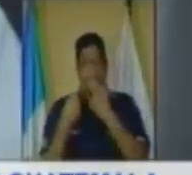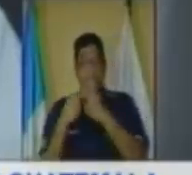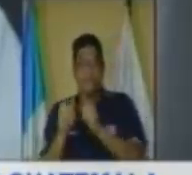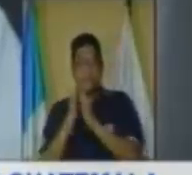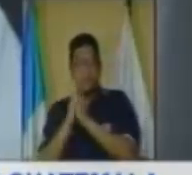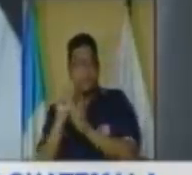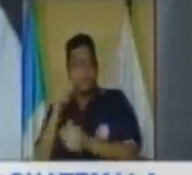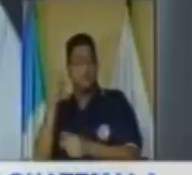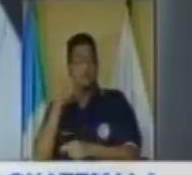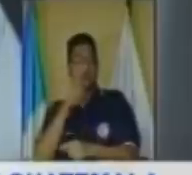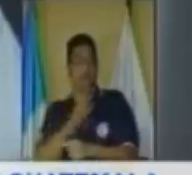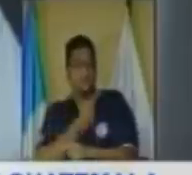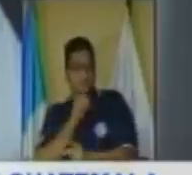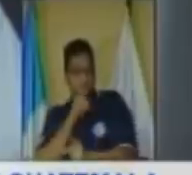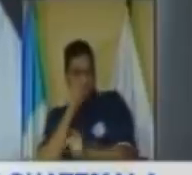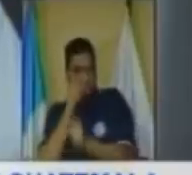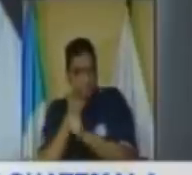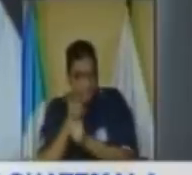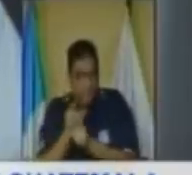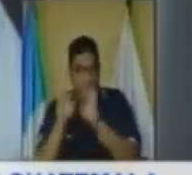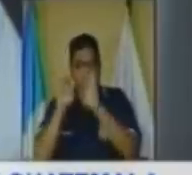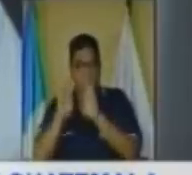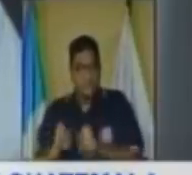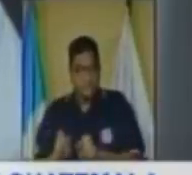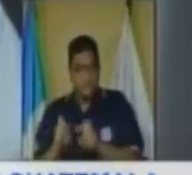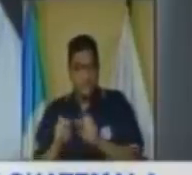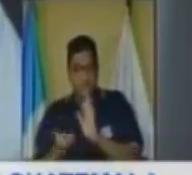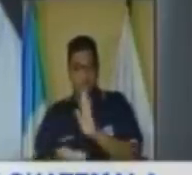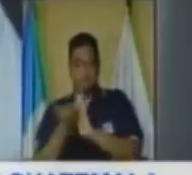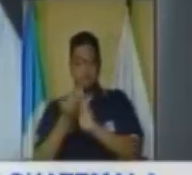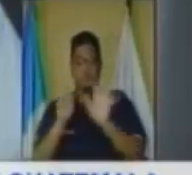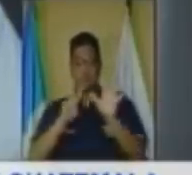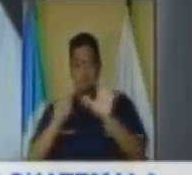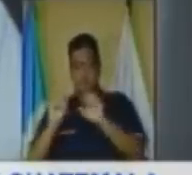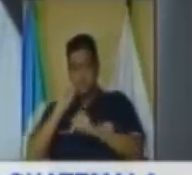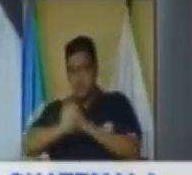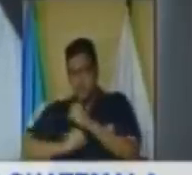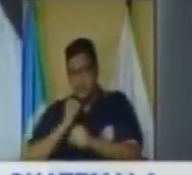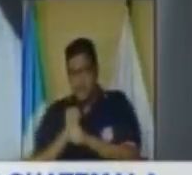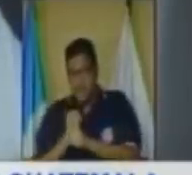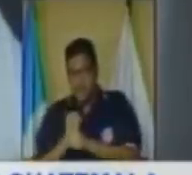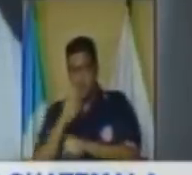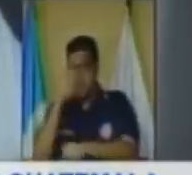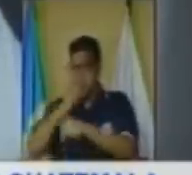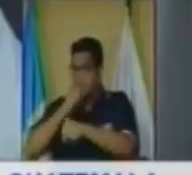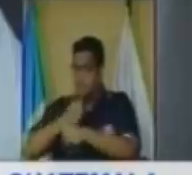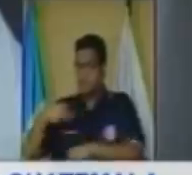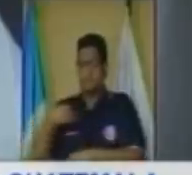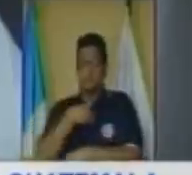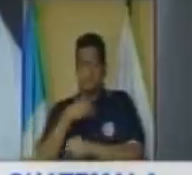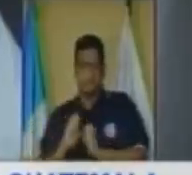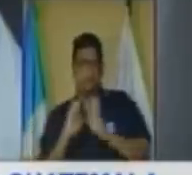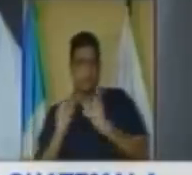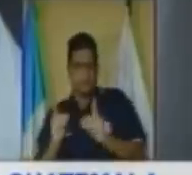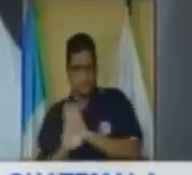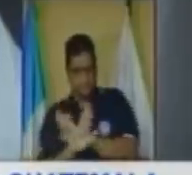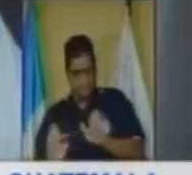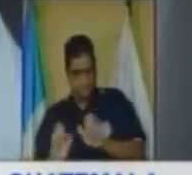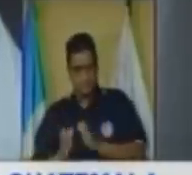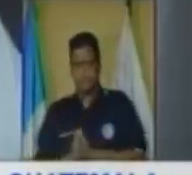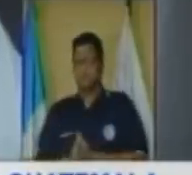medios digitales. Pero también hay algunos casos documentados de algunas personas